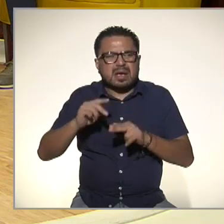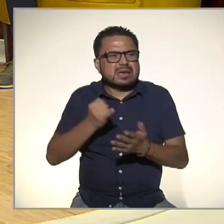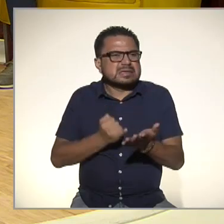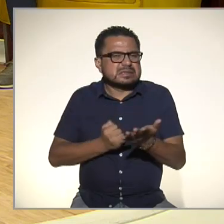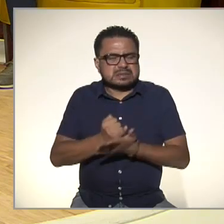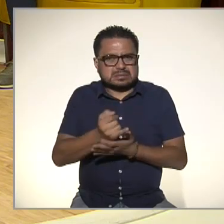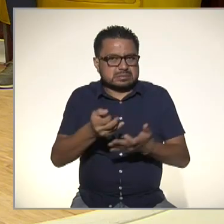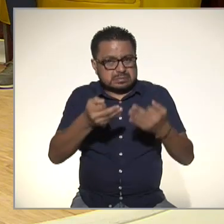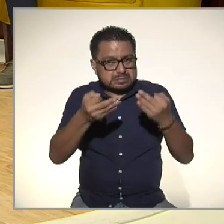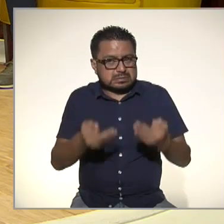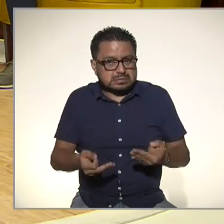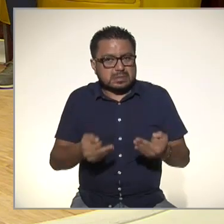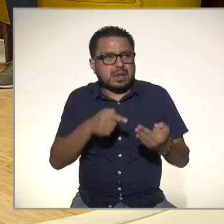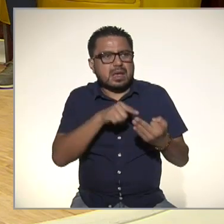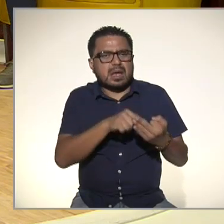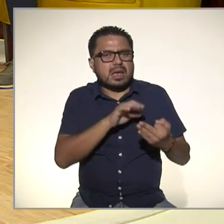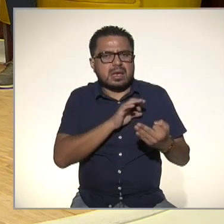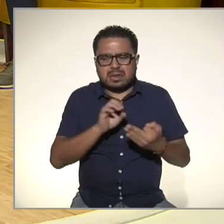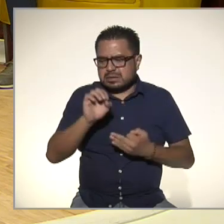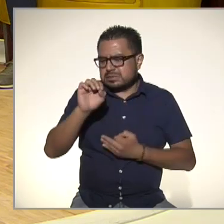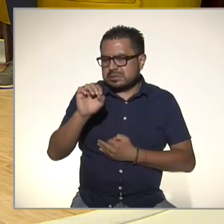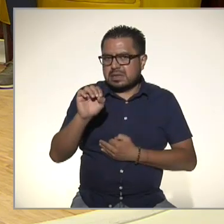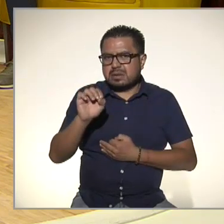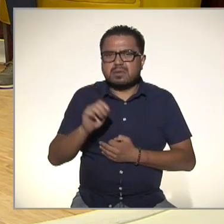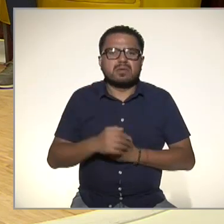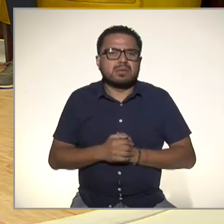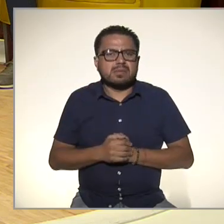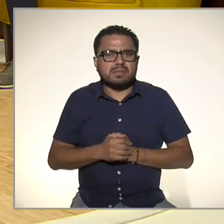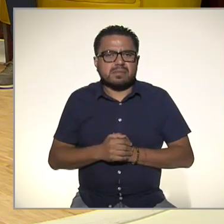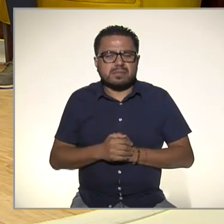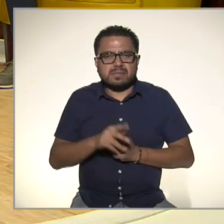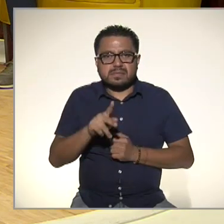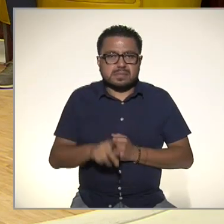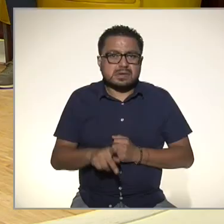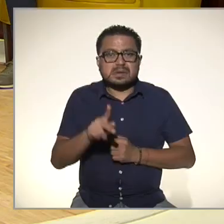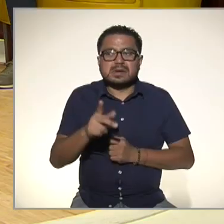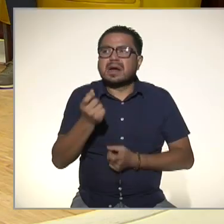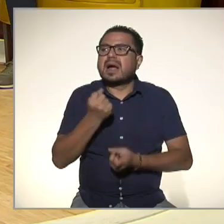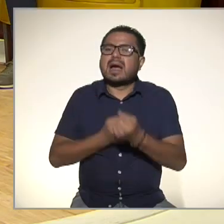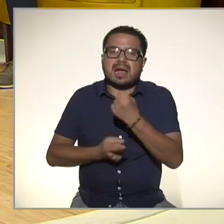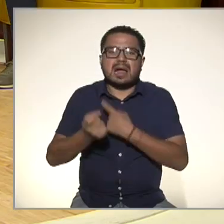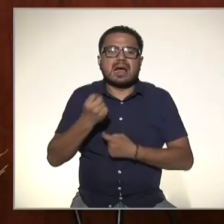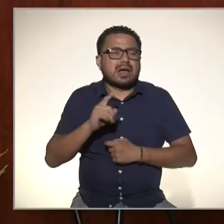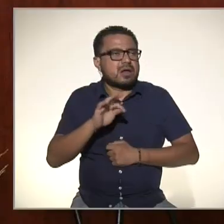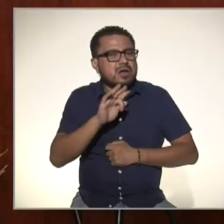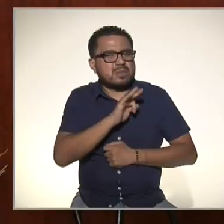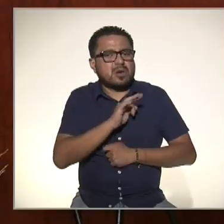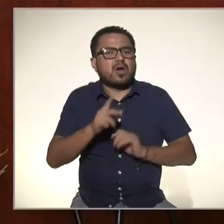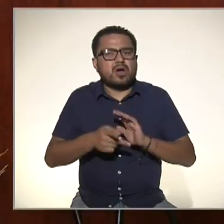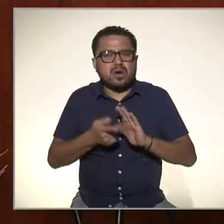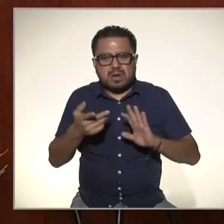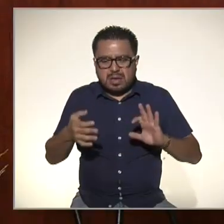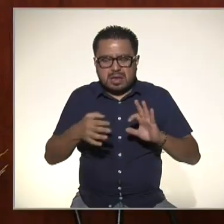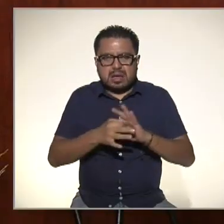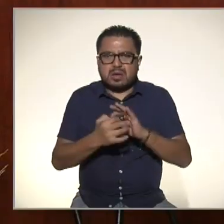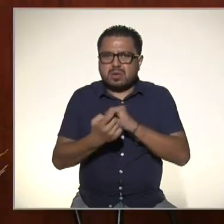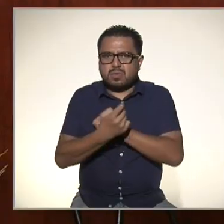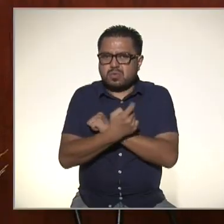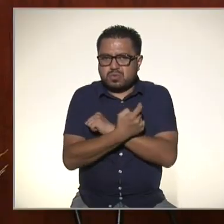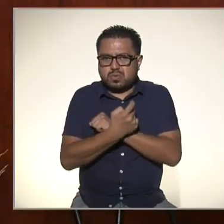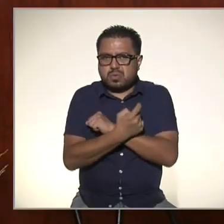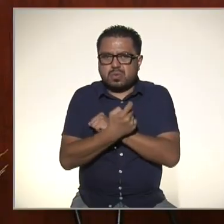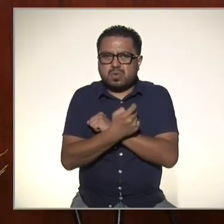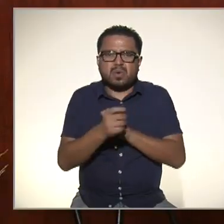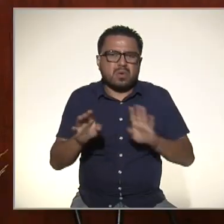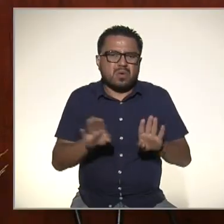que realmente la cuenta esté en cero. ¿Sí? Evidentemente hay casos en los cuales puede haber una reconexión automática,